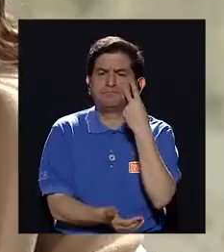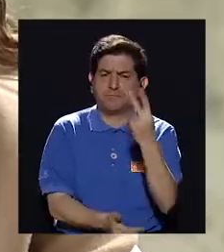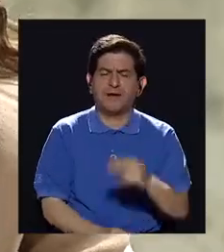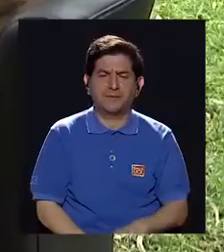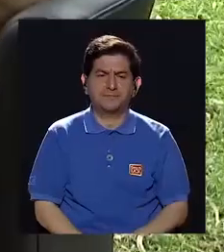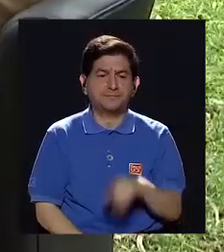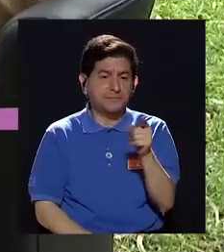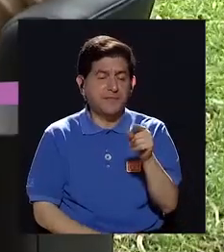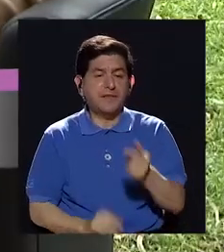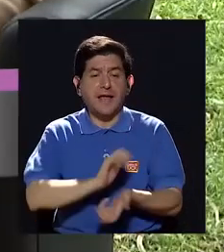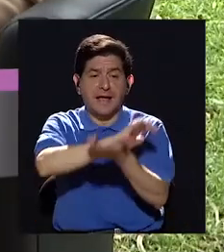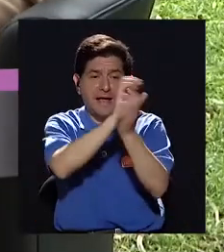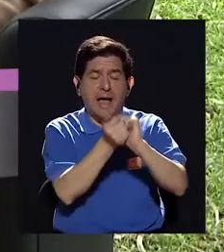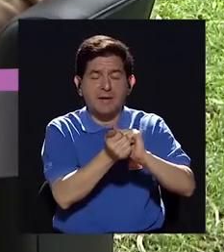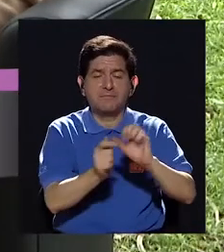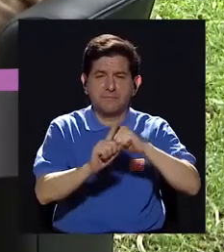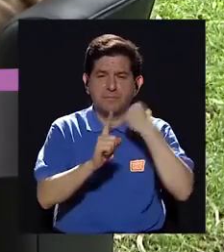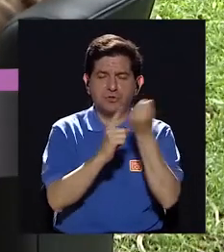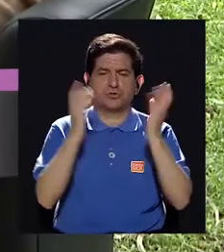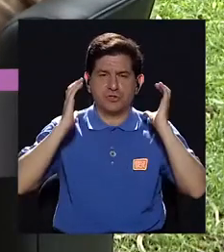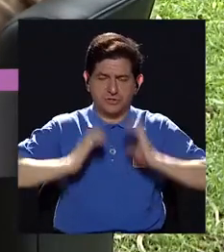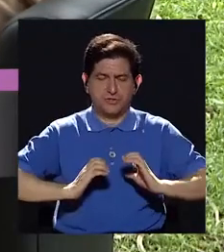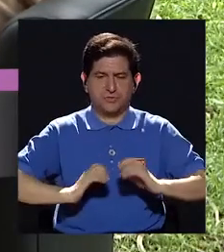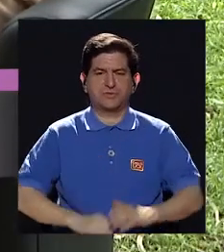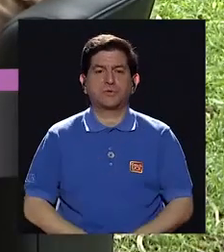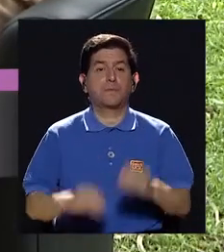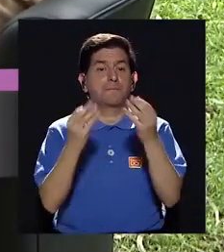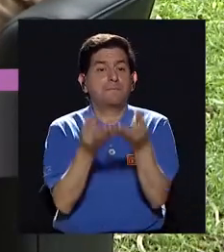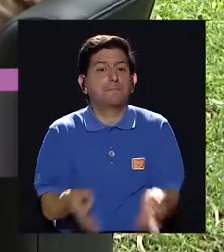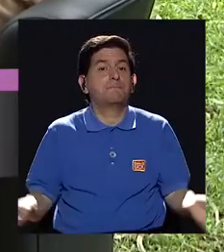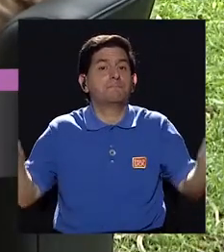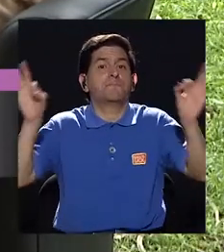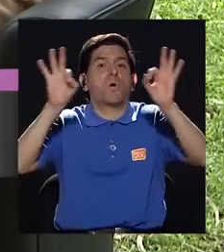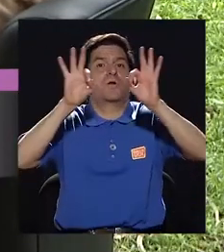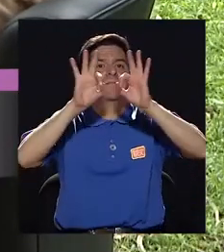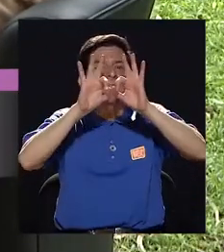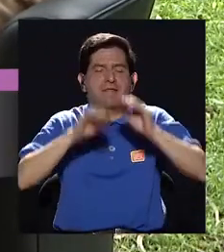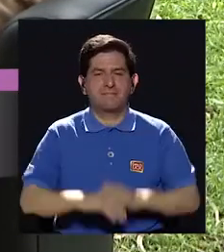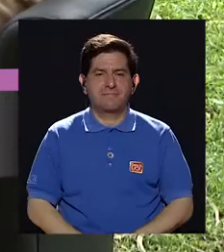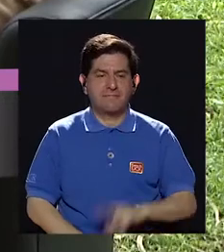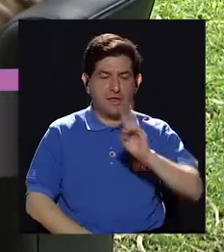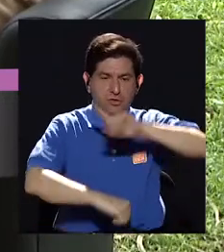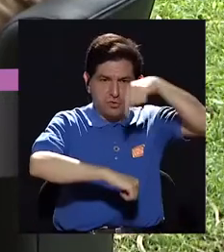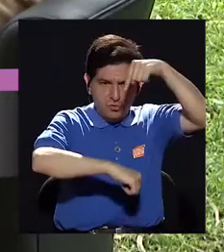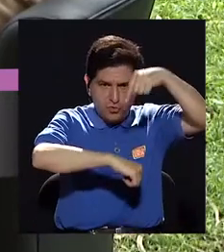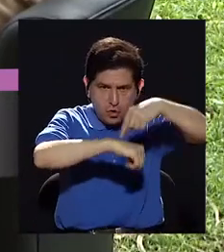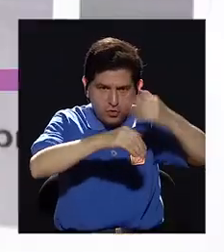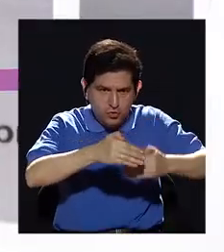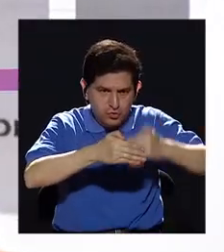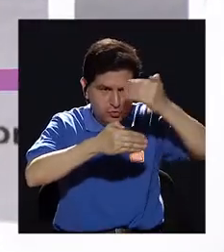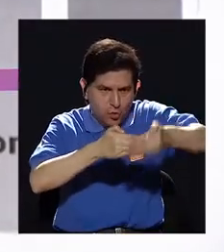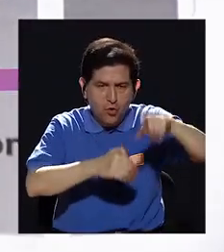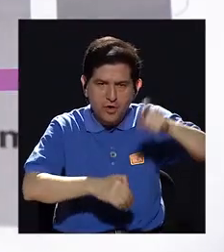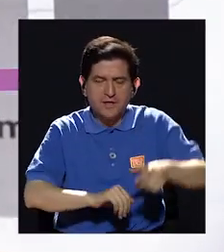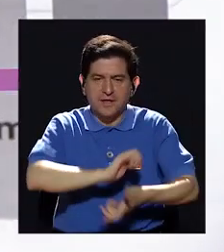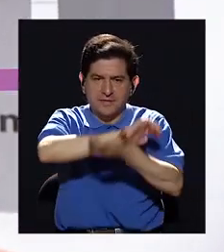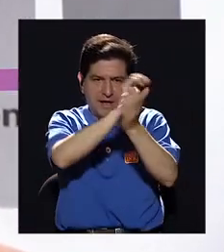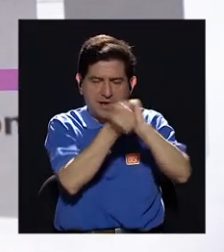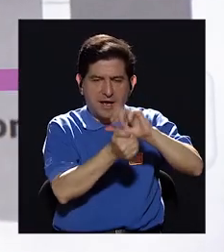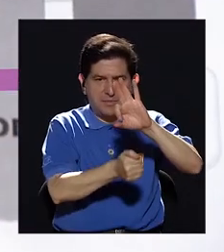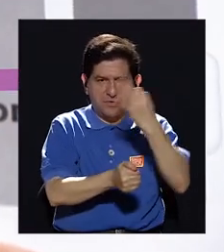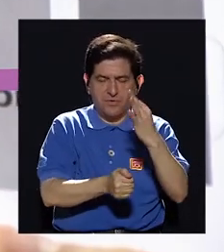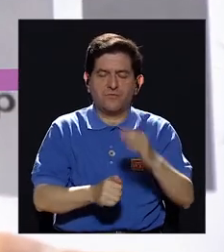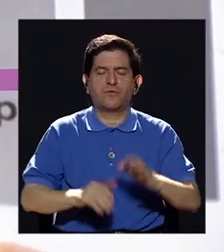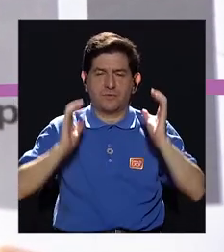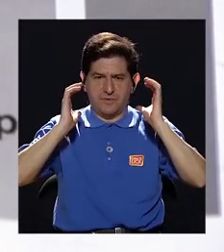ver cuáles son esos cambios de posición que tenemos que dar. Aquí lo más importante es cómo cada 2 horas hay que darle cambio